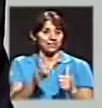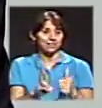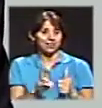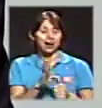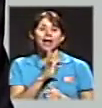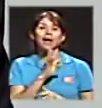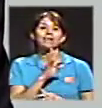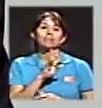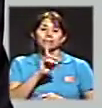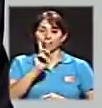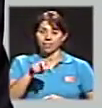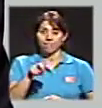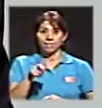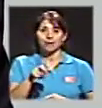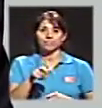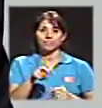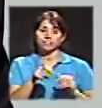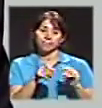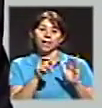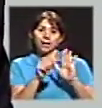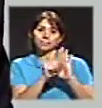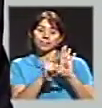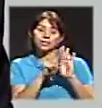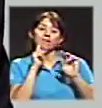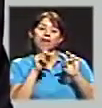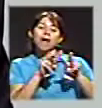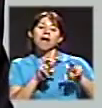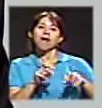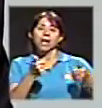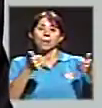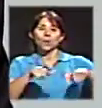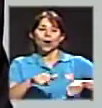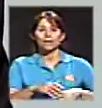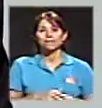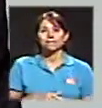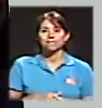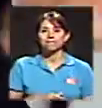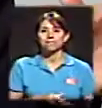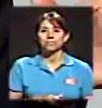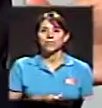y aprobar en lo conducente. Y tal vez un detallito que